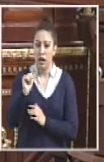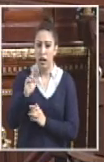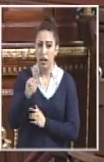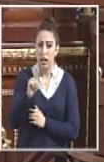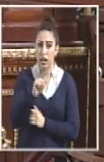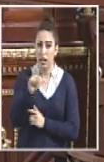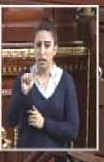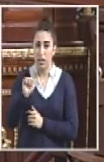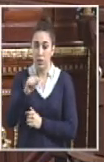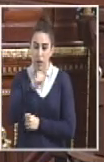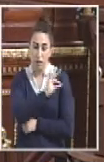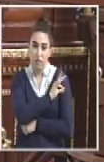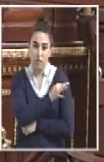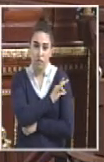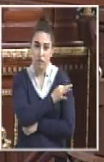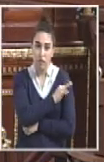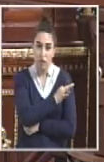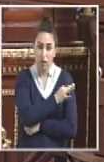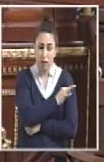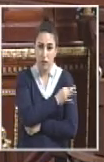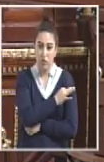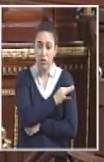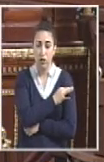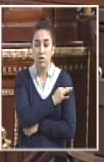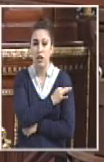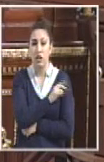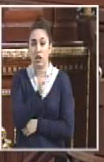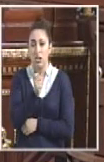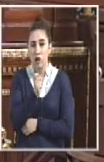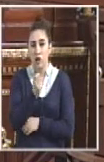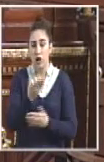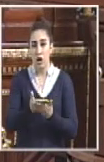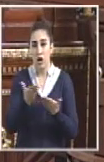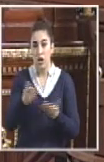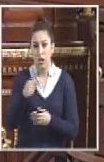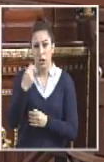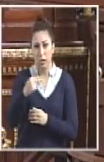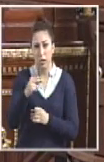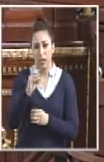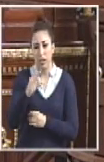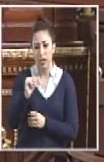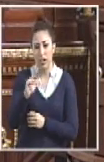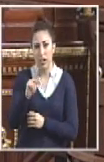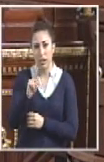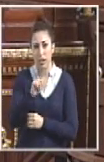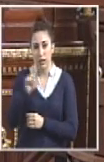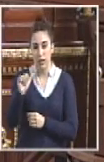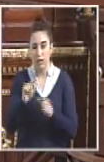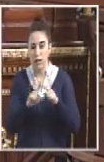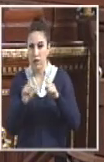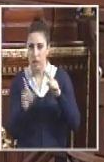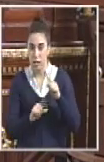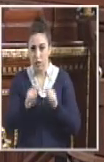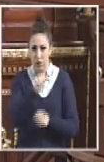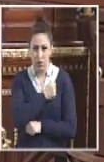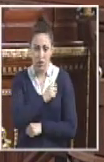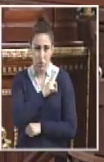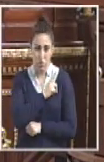antes conocida como cartilla universal y hoy conocida como cartilla nacional de salud.